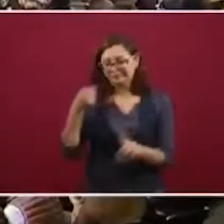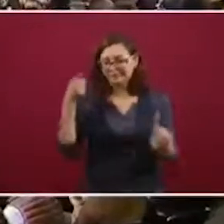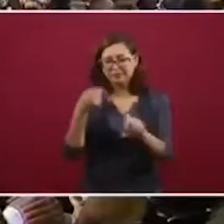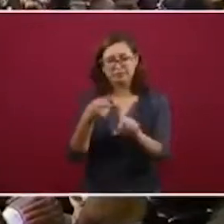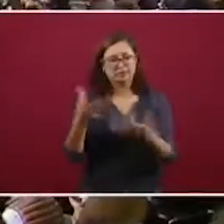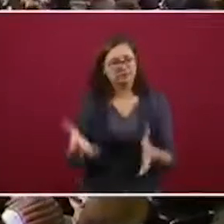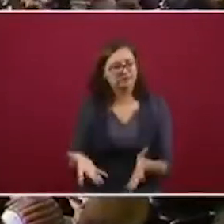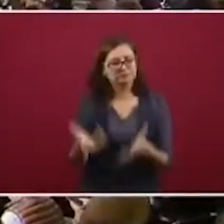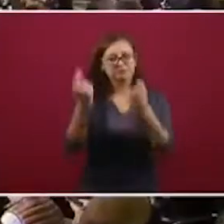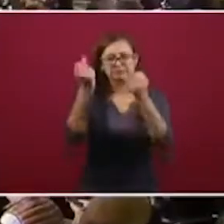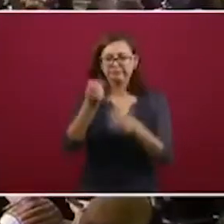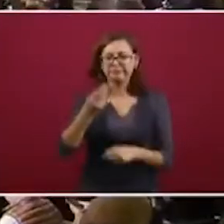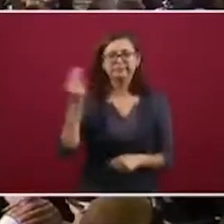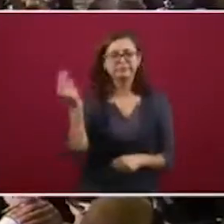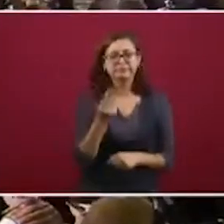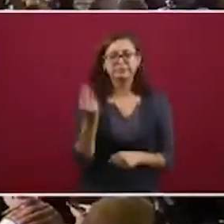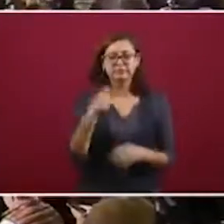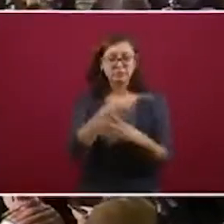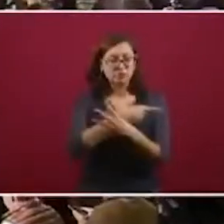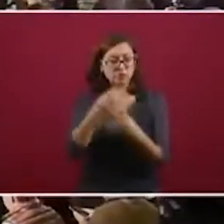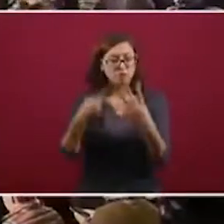demandas básicas